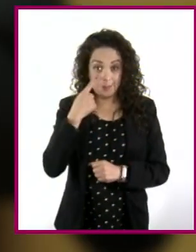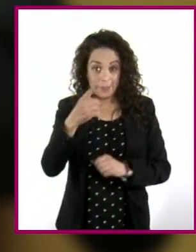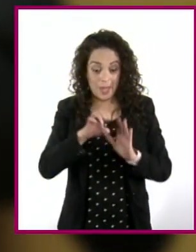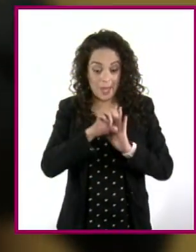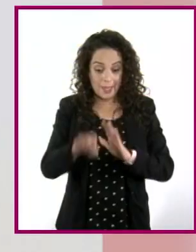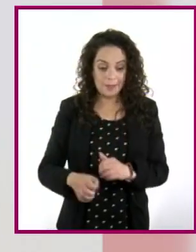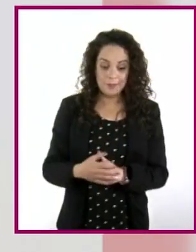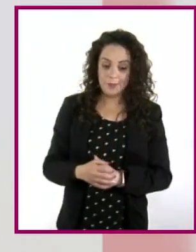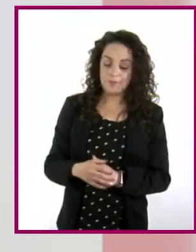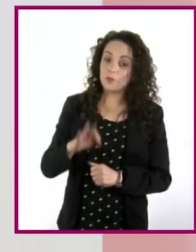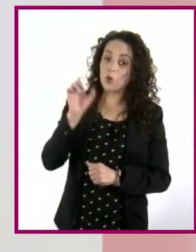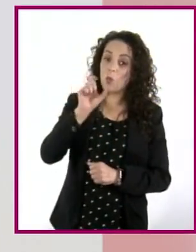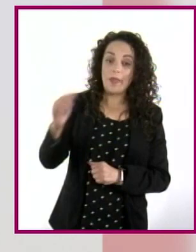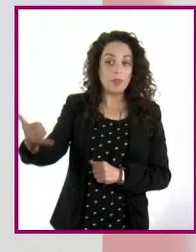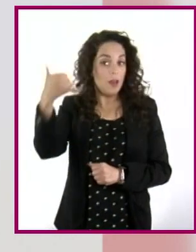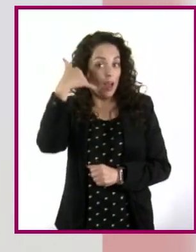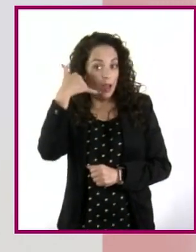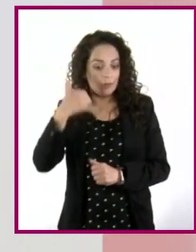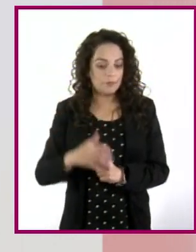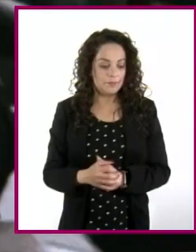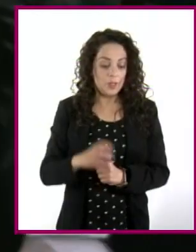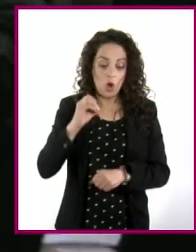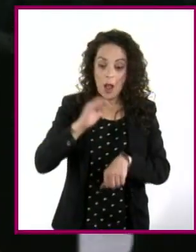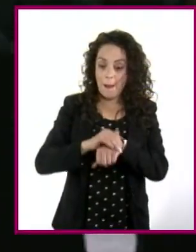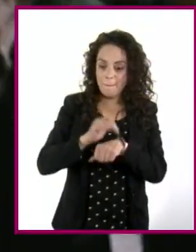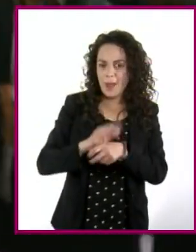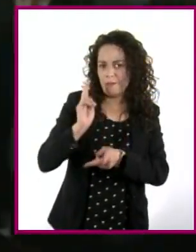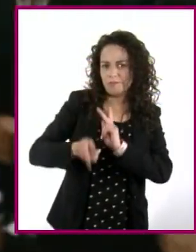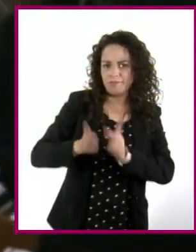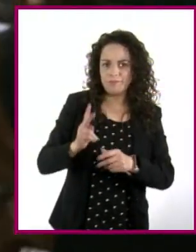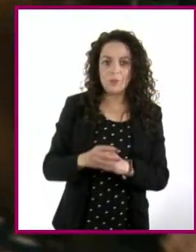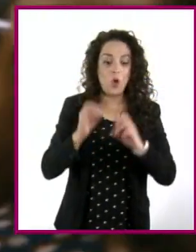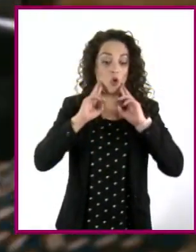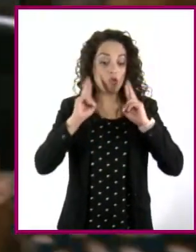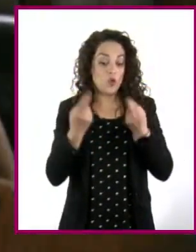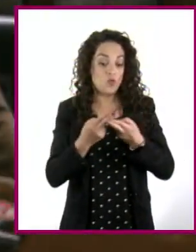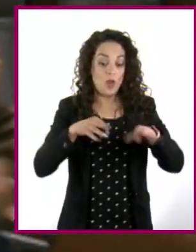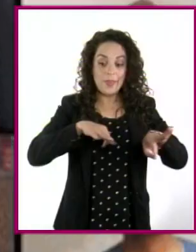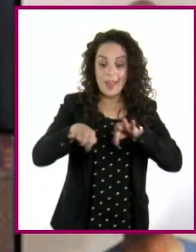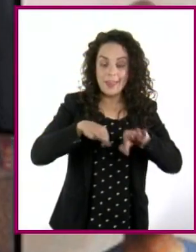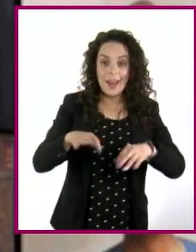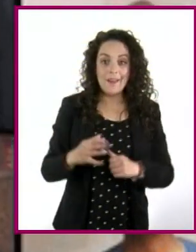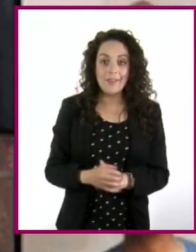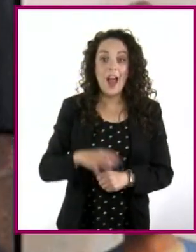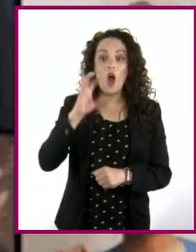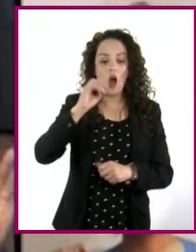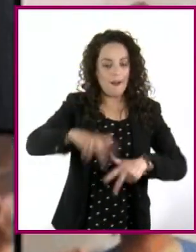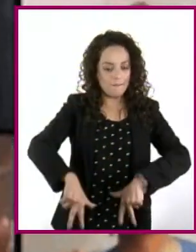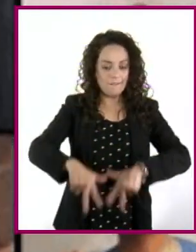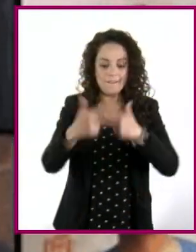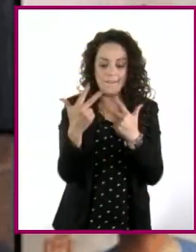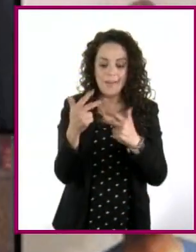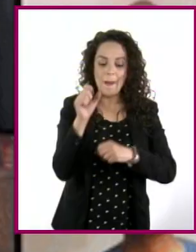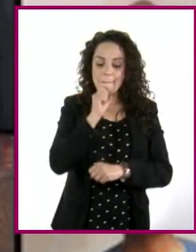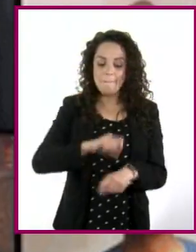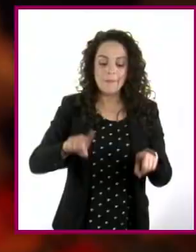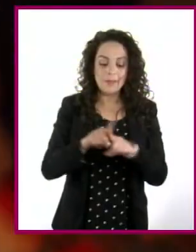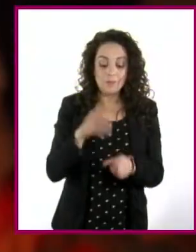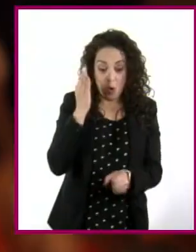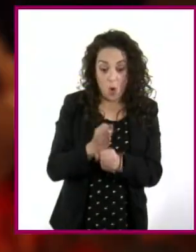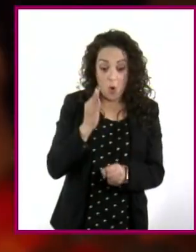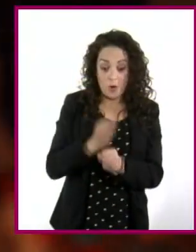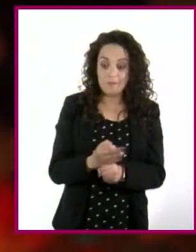llamada telefónica, En una conversación entre amigos durante una reunión de trabajo. y hasta en una videollamada, tan común en estos